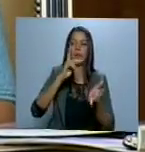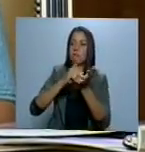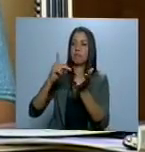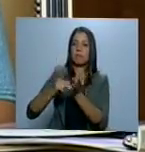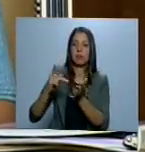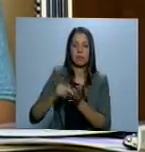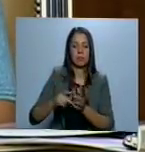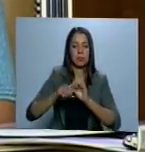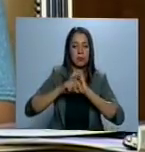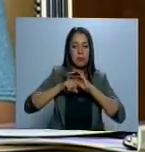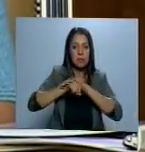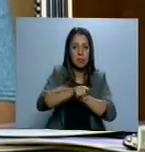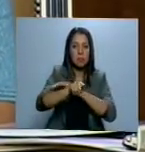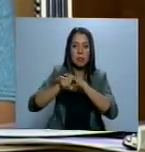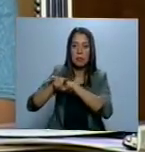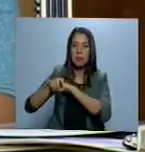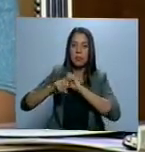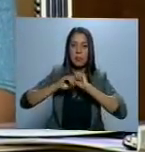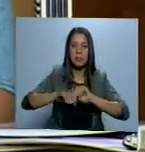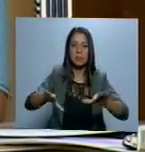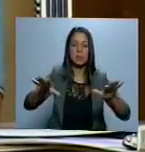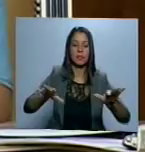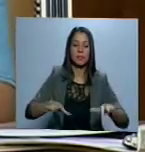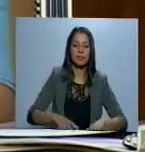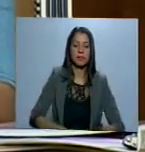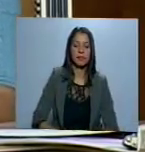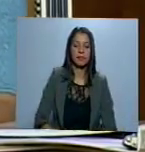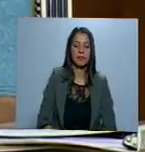se desplieguen por el territorio nacional.